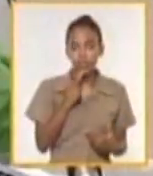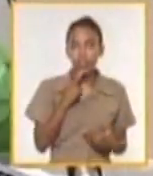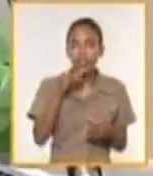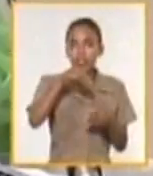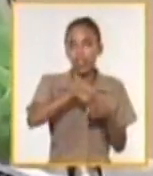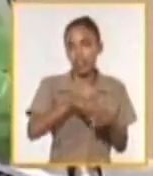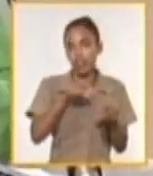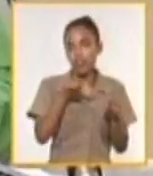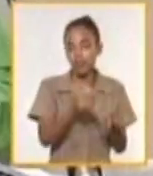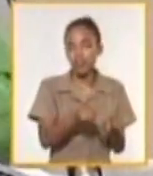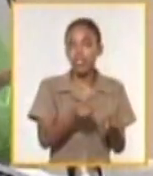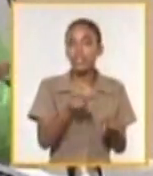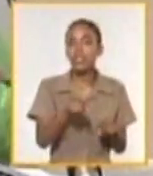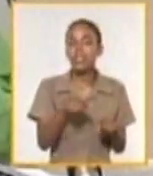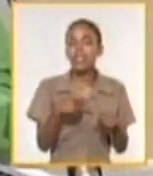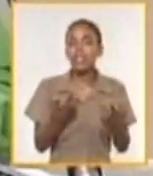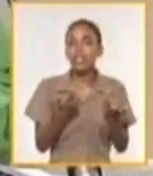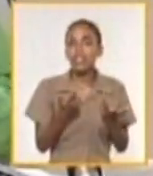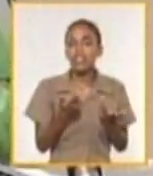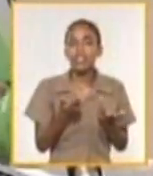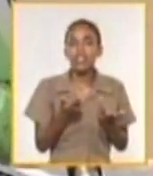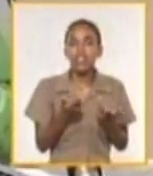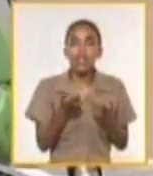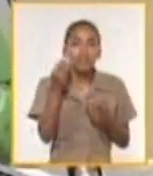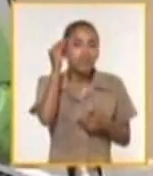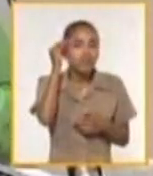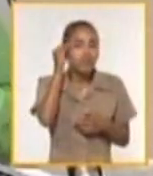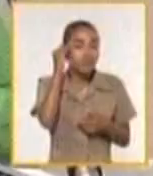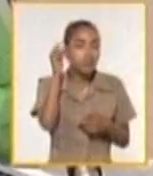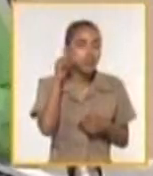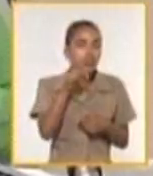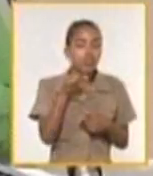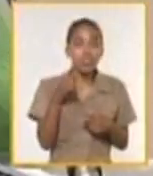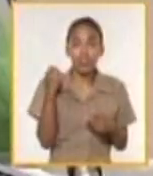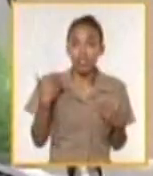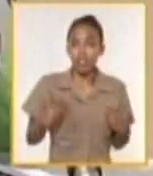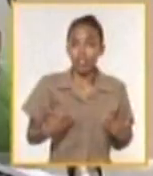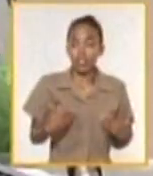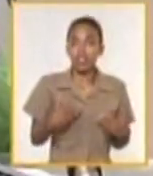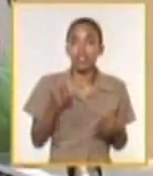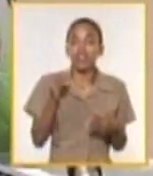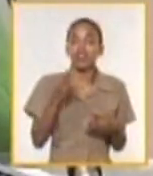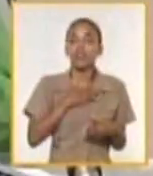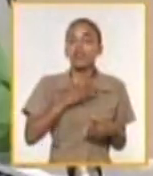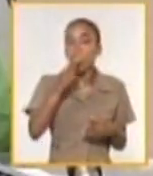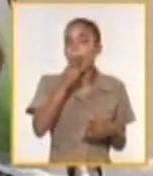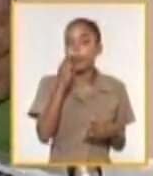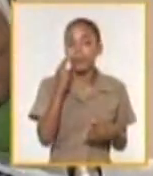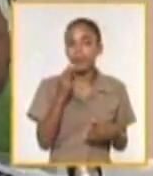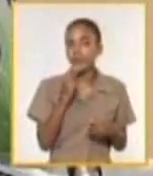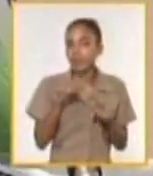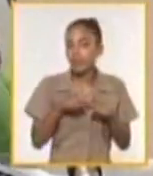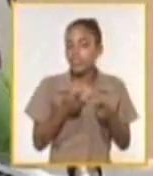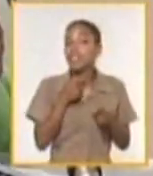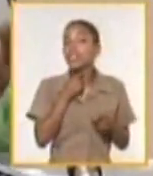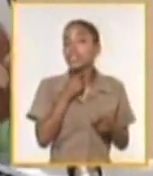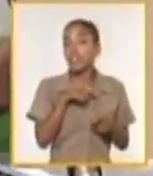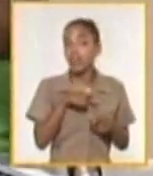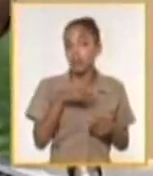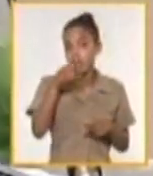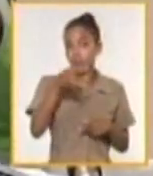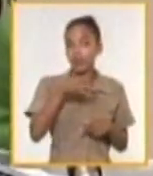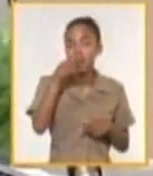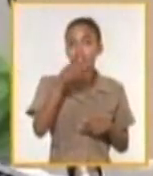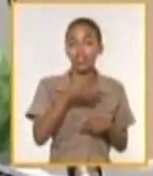Hart. Él supo beber de esa fuente imprescindible, porque además vamos a ver cómo en